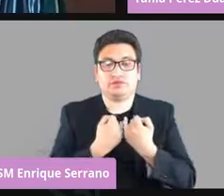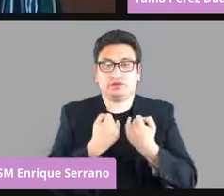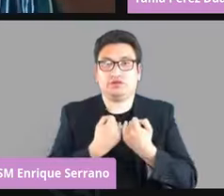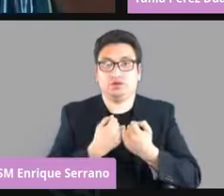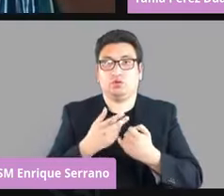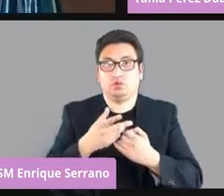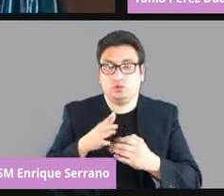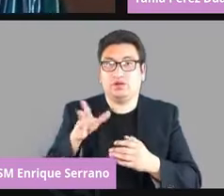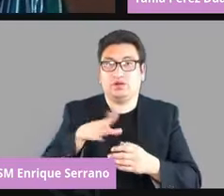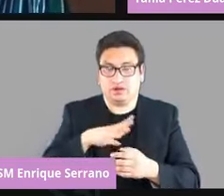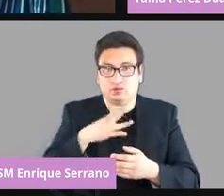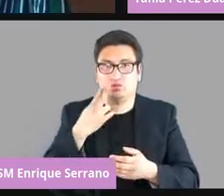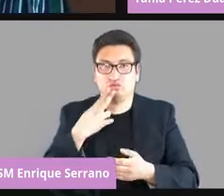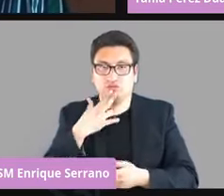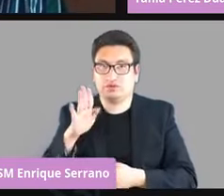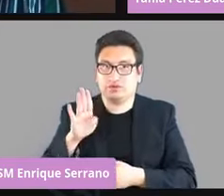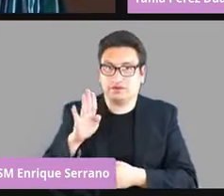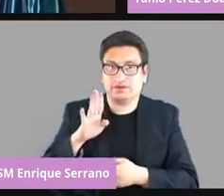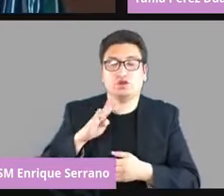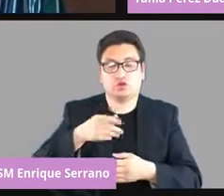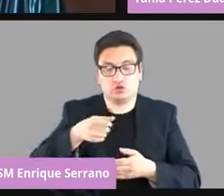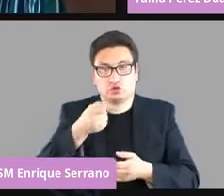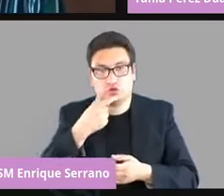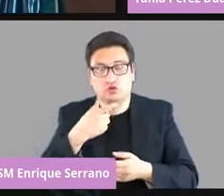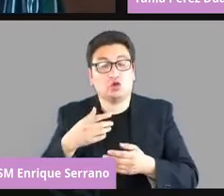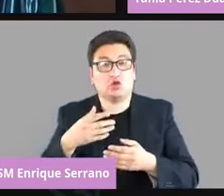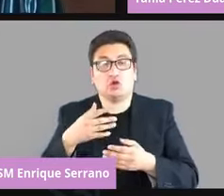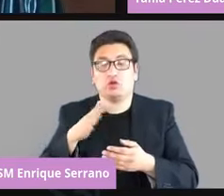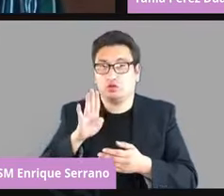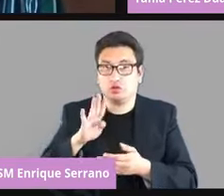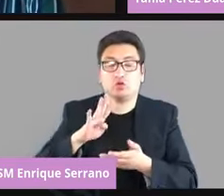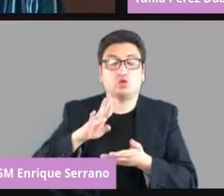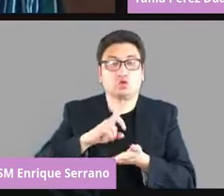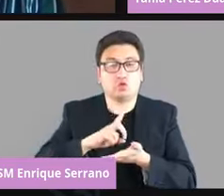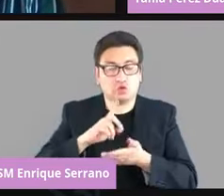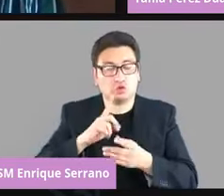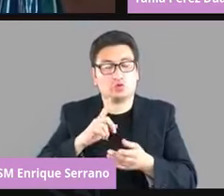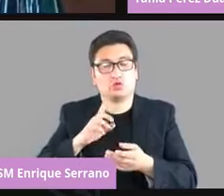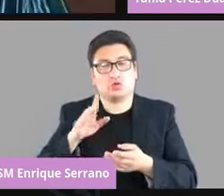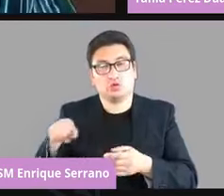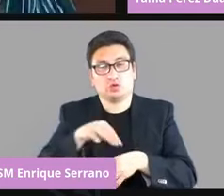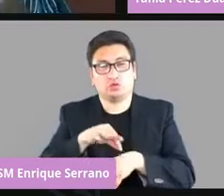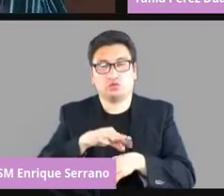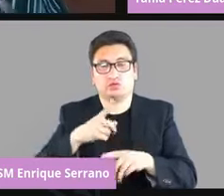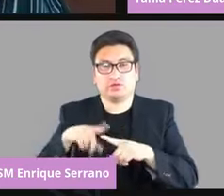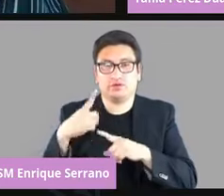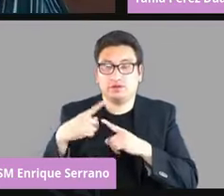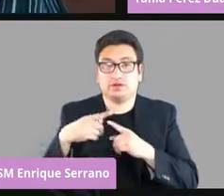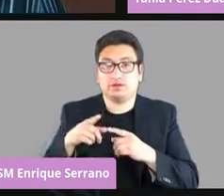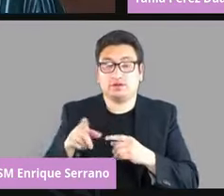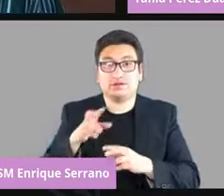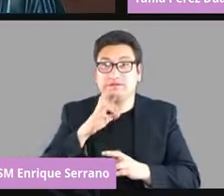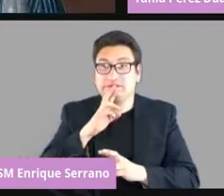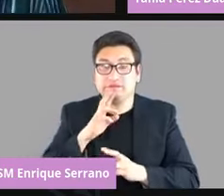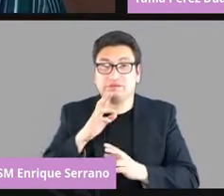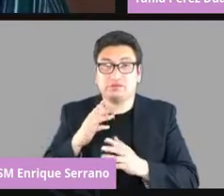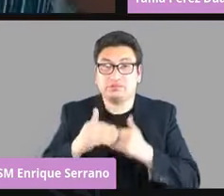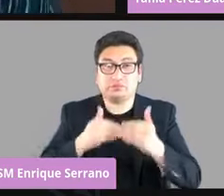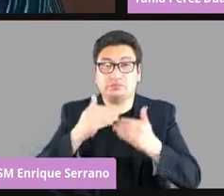cannabis medicinal y ha consultado varios doctores. No responde ni presenta mejoría. Prácticamente lo